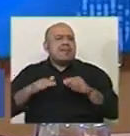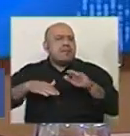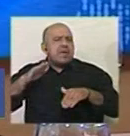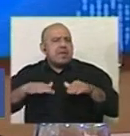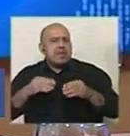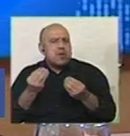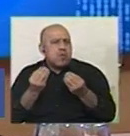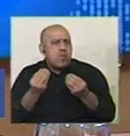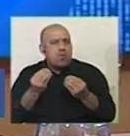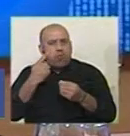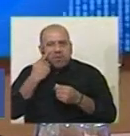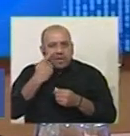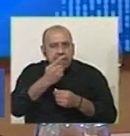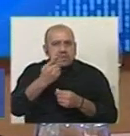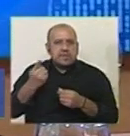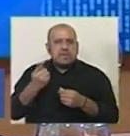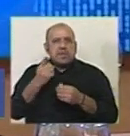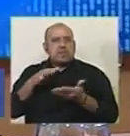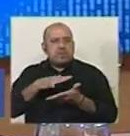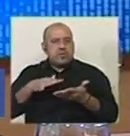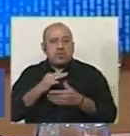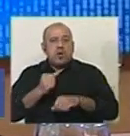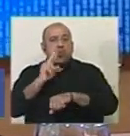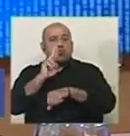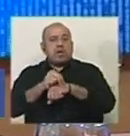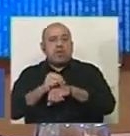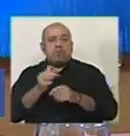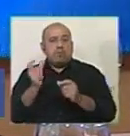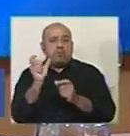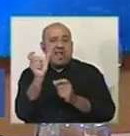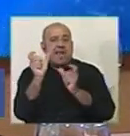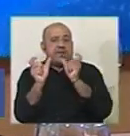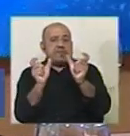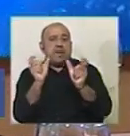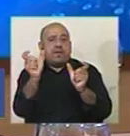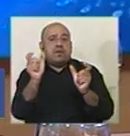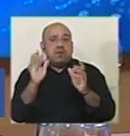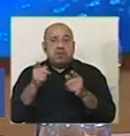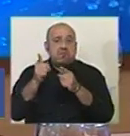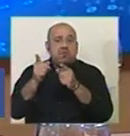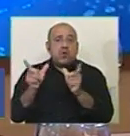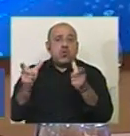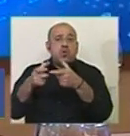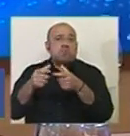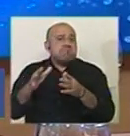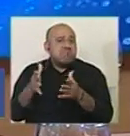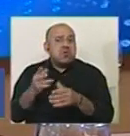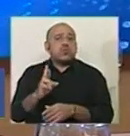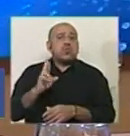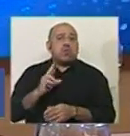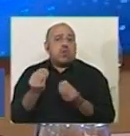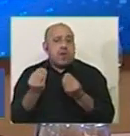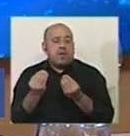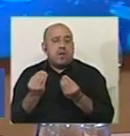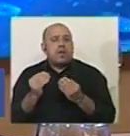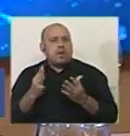del perfil de los medios. Han usado casi todos estos términos sobre el resultado del G20. Y yo, hay una ilustración muy clara, ¿no?